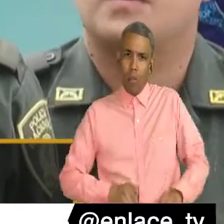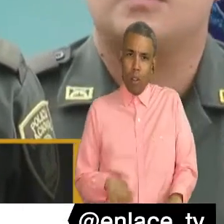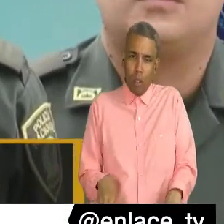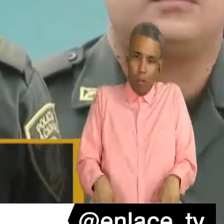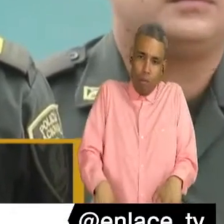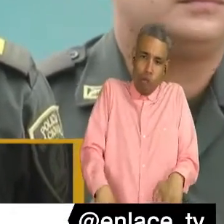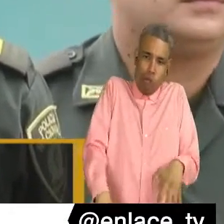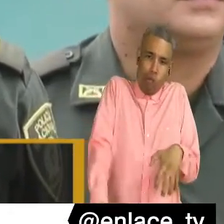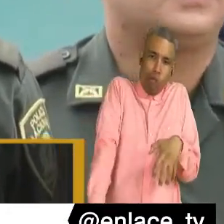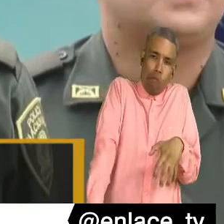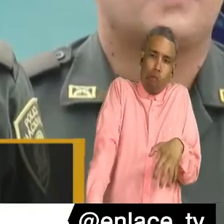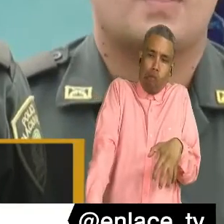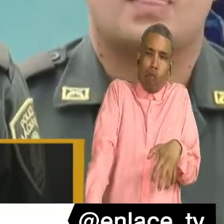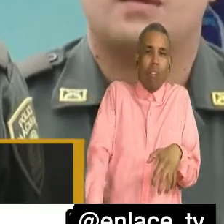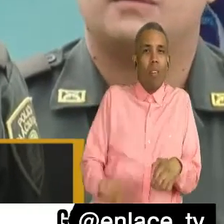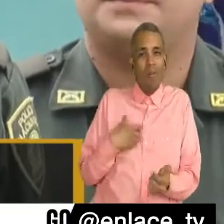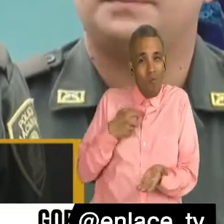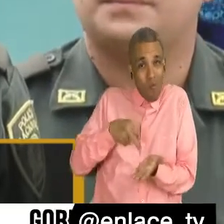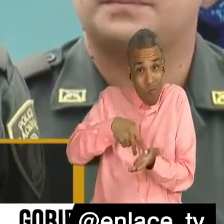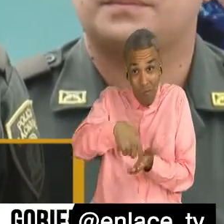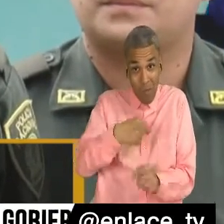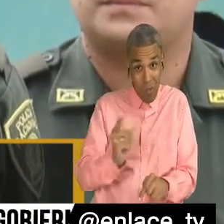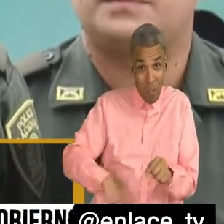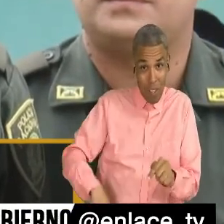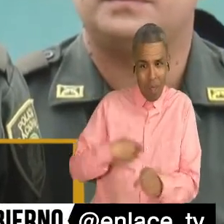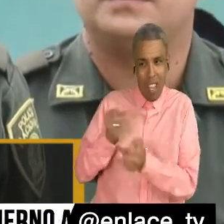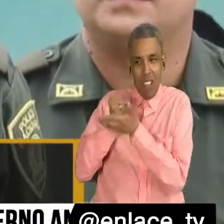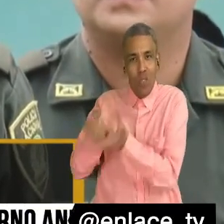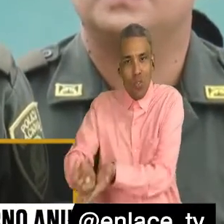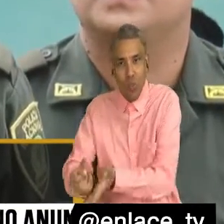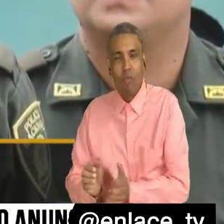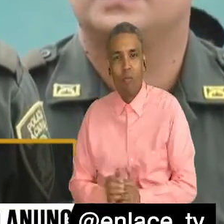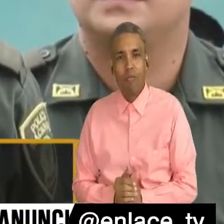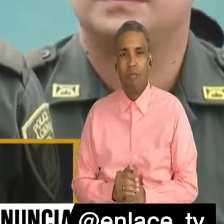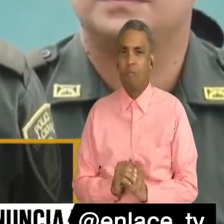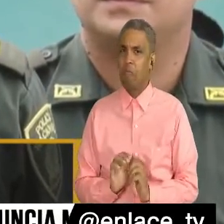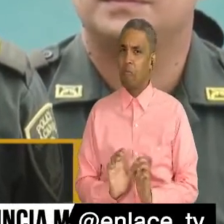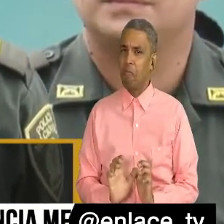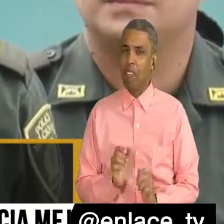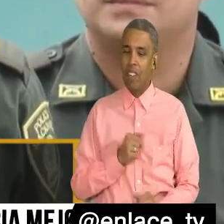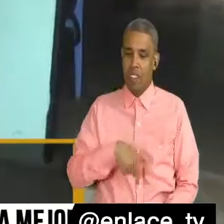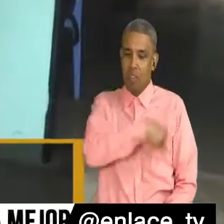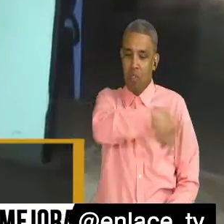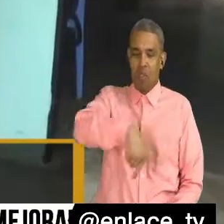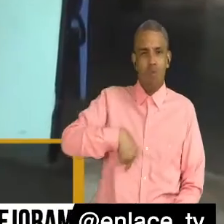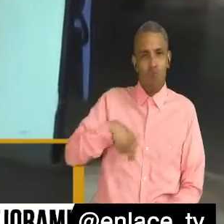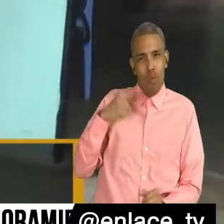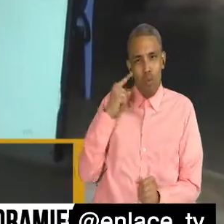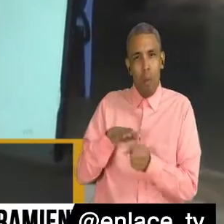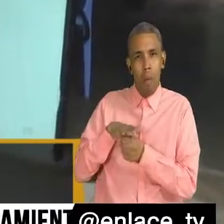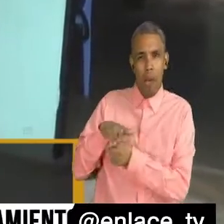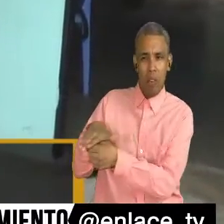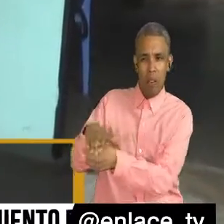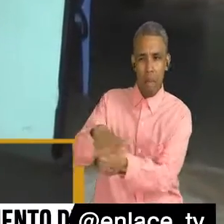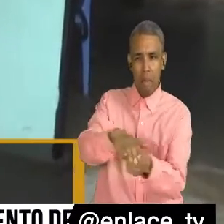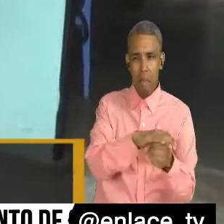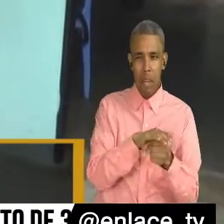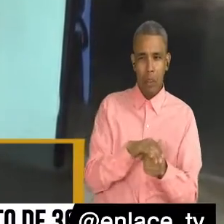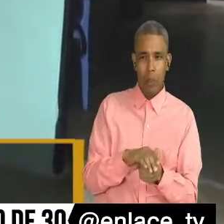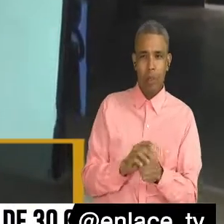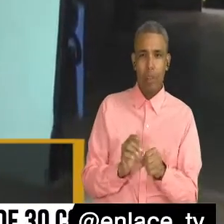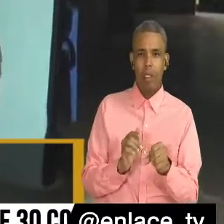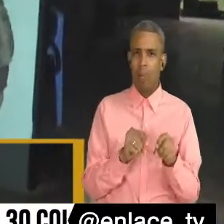concretar una actividad muy noble, desinteresada, que ubicamos mediante nuestros gestores de prevención en las comunas más vulnerables a través de